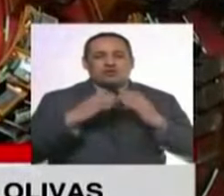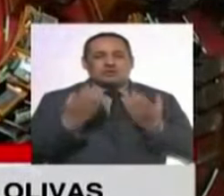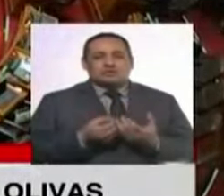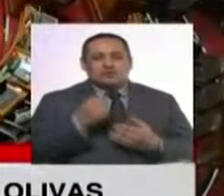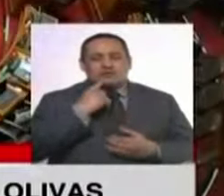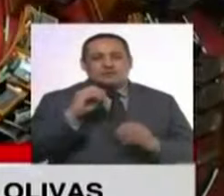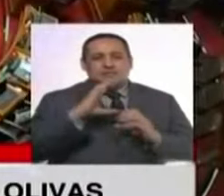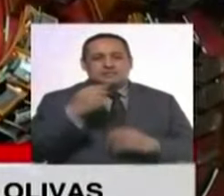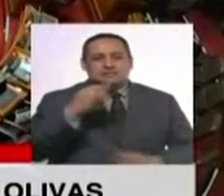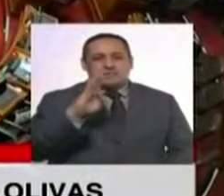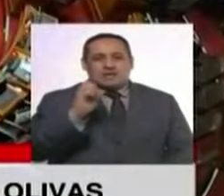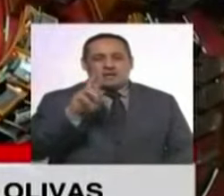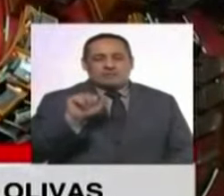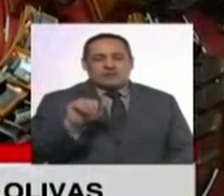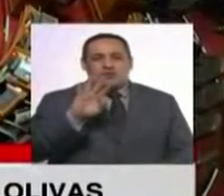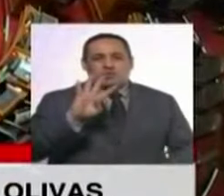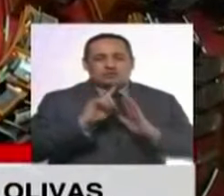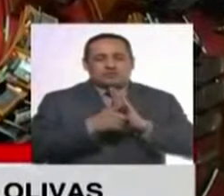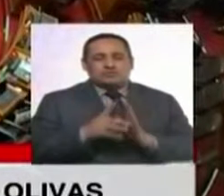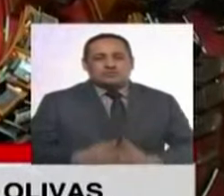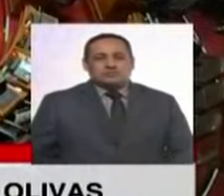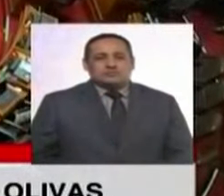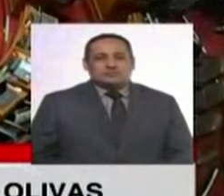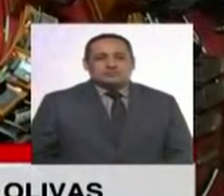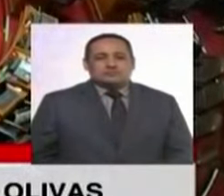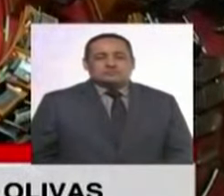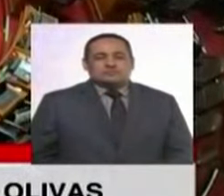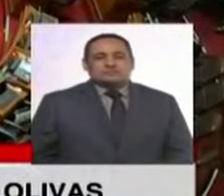congresista Roberto kiev habrá por cuatro minutos